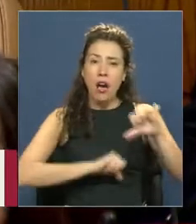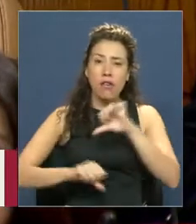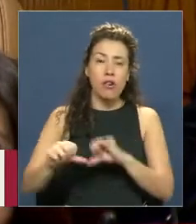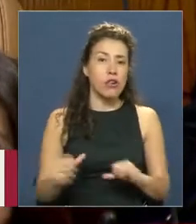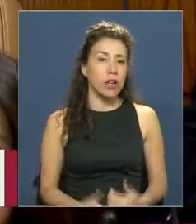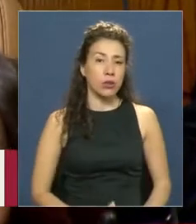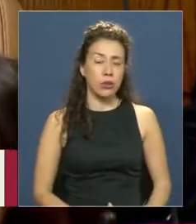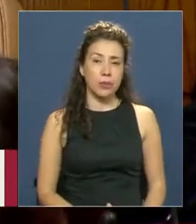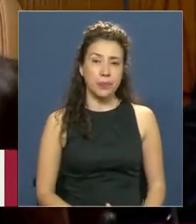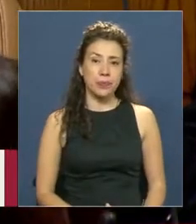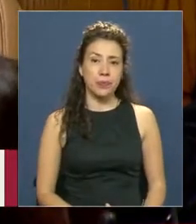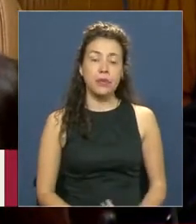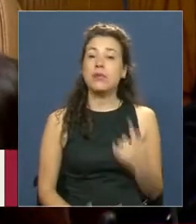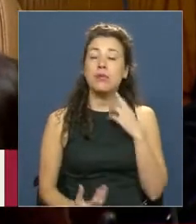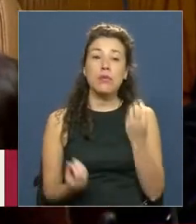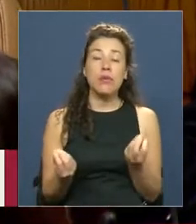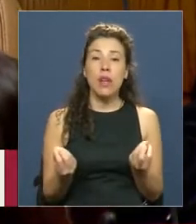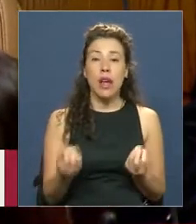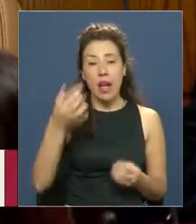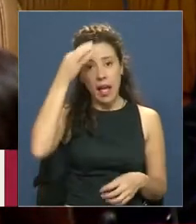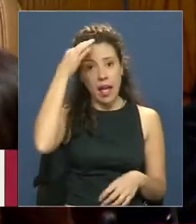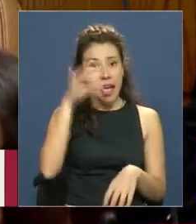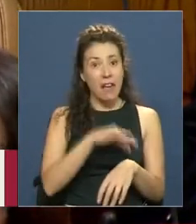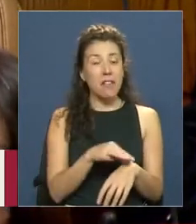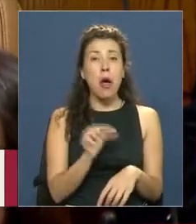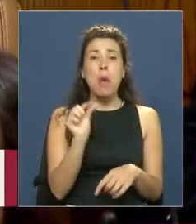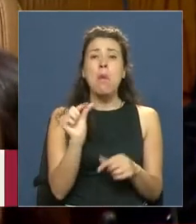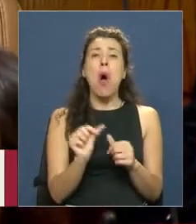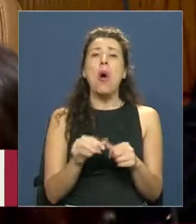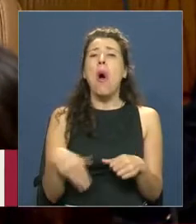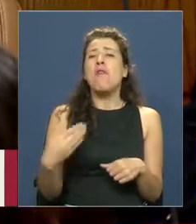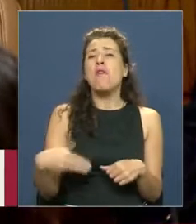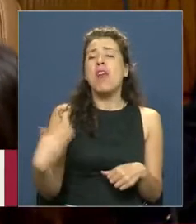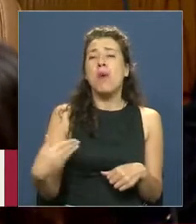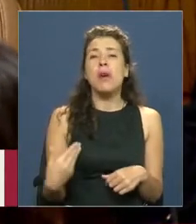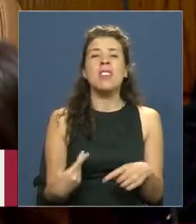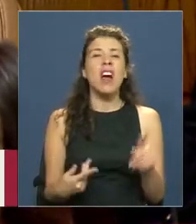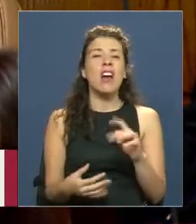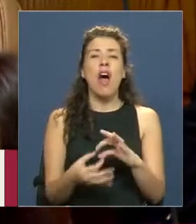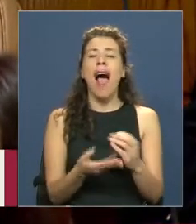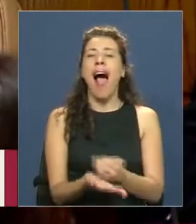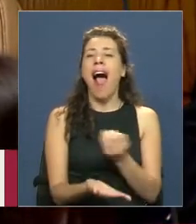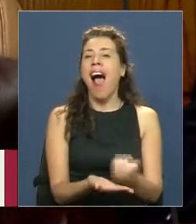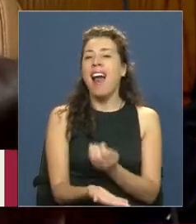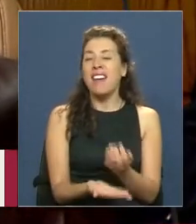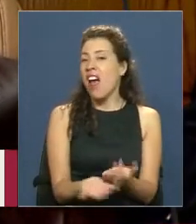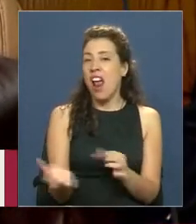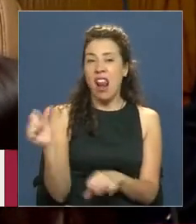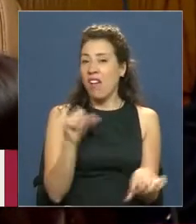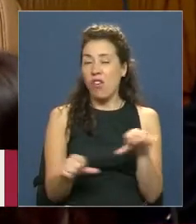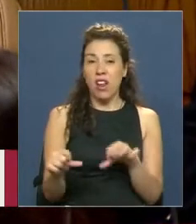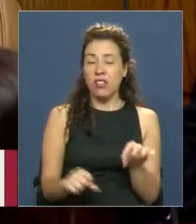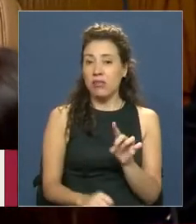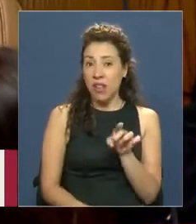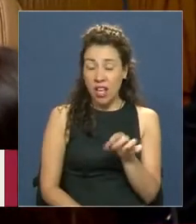tampoco, porque son enfermedades que por ser poco frecuentes no son rentables para los laboratorios. Esa